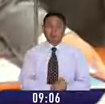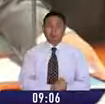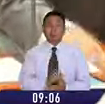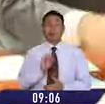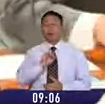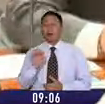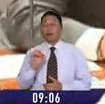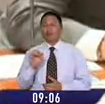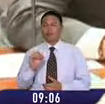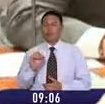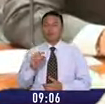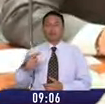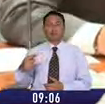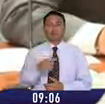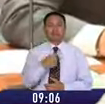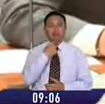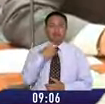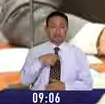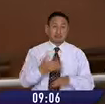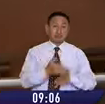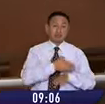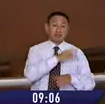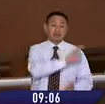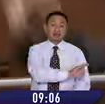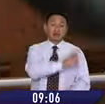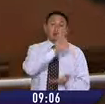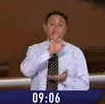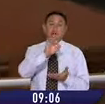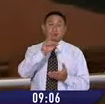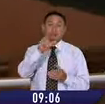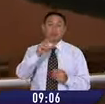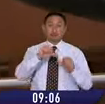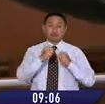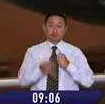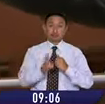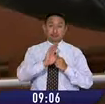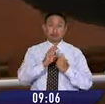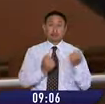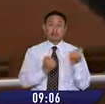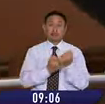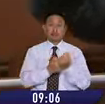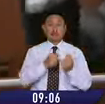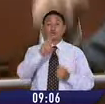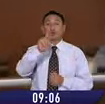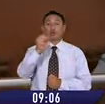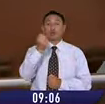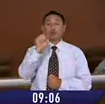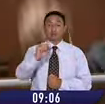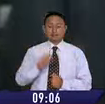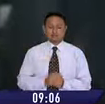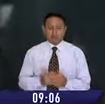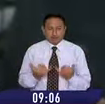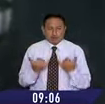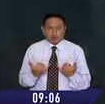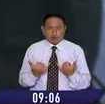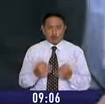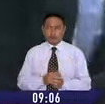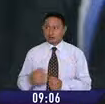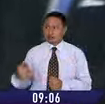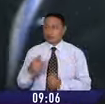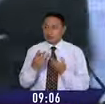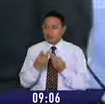Sin embargo, Saquicela, cuando era representante del Parlamento, fue apoyado por el correísmo, pero ahora que la Asamblea